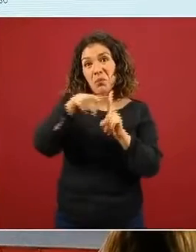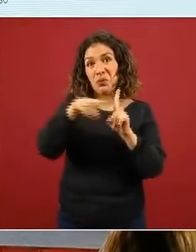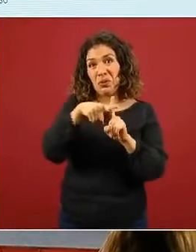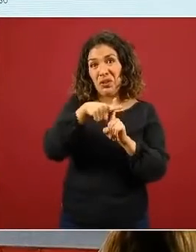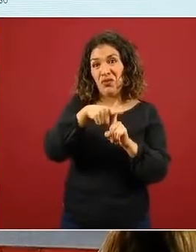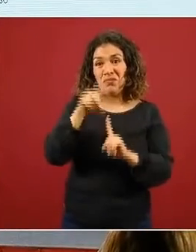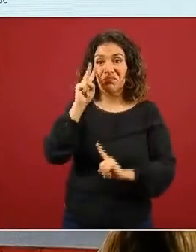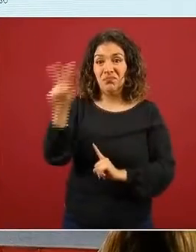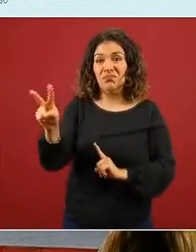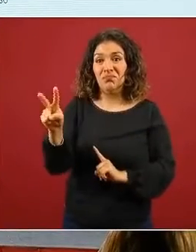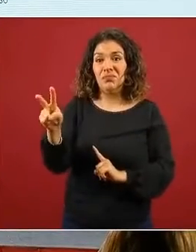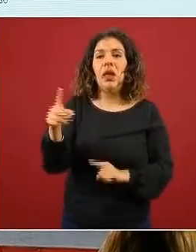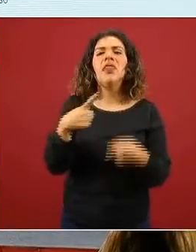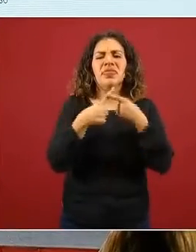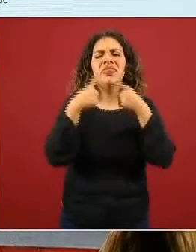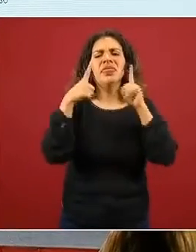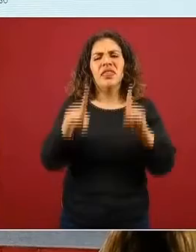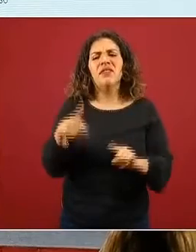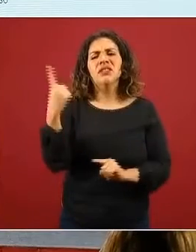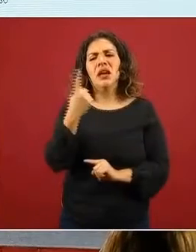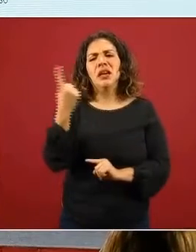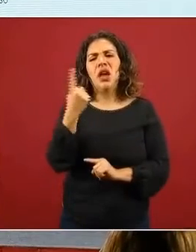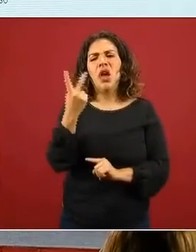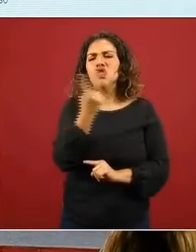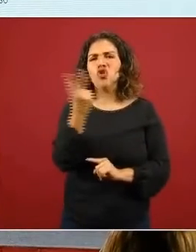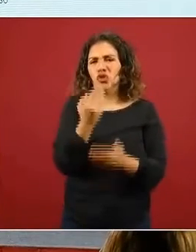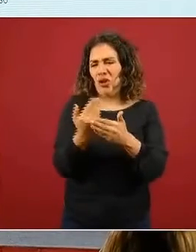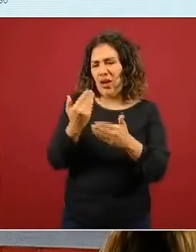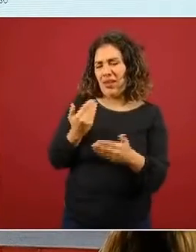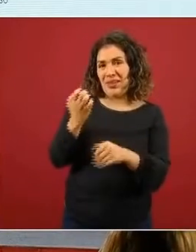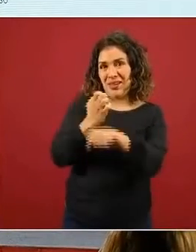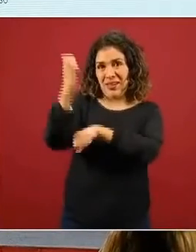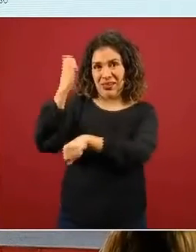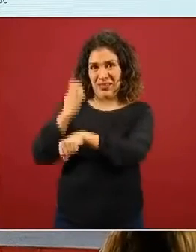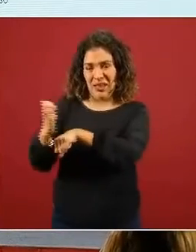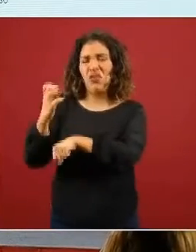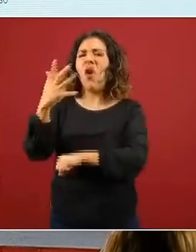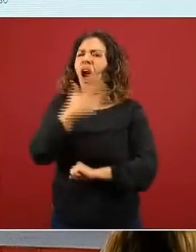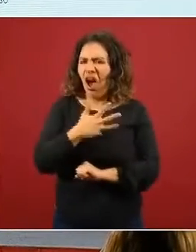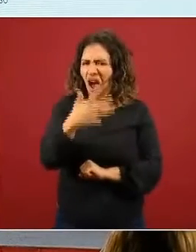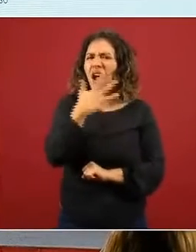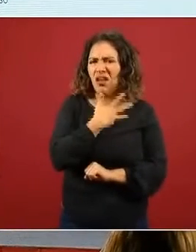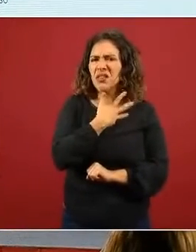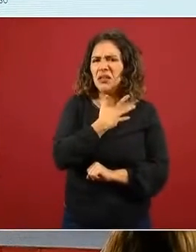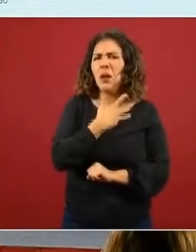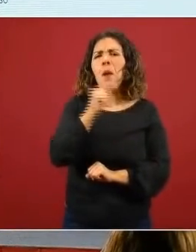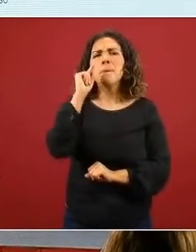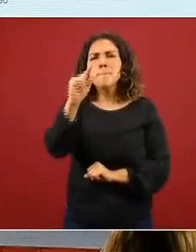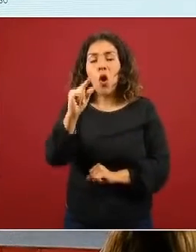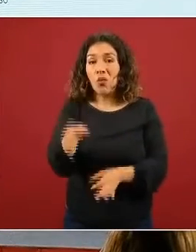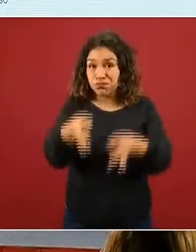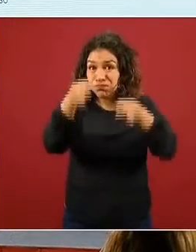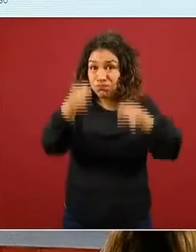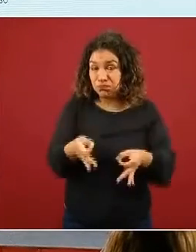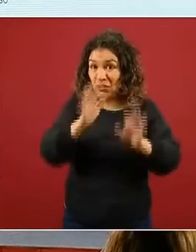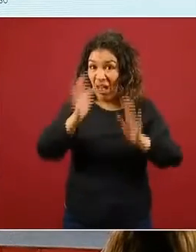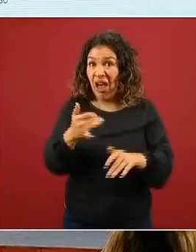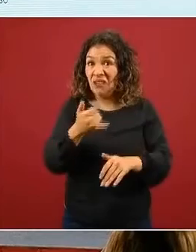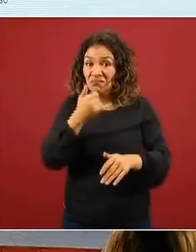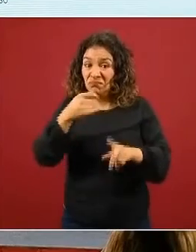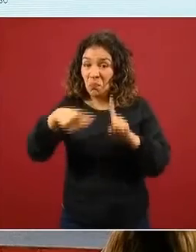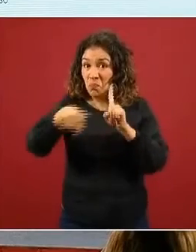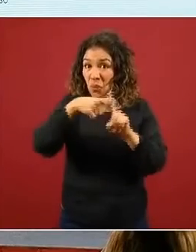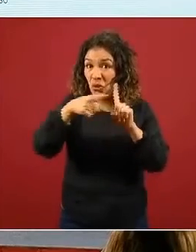positividad. A diferencia de los 2 primeros estados, a pesar de que había poca confirmación de casos o